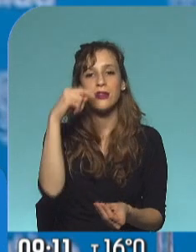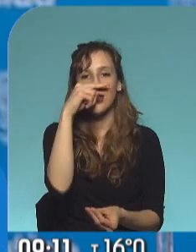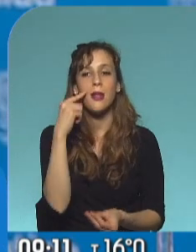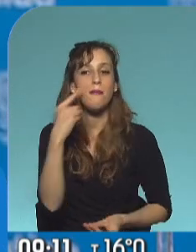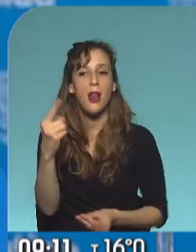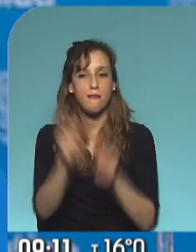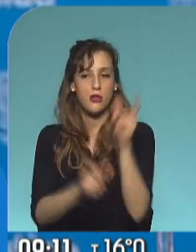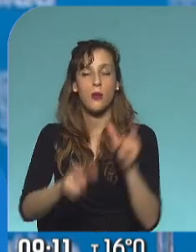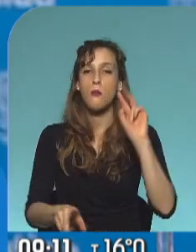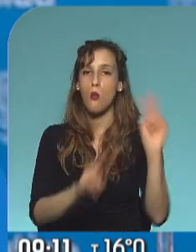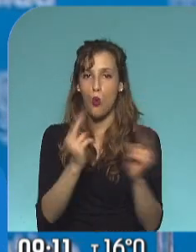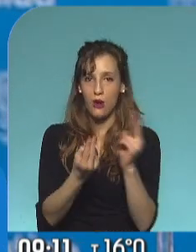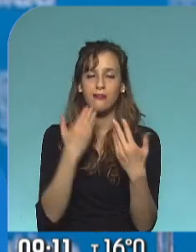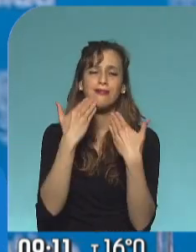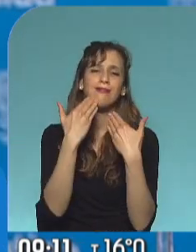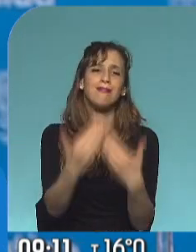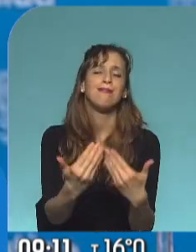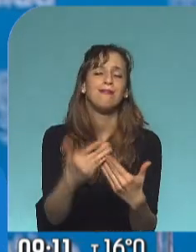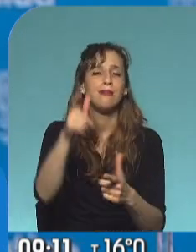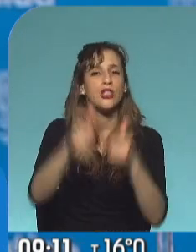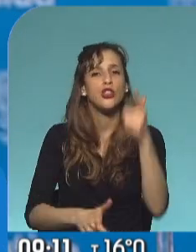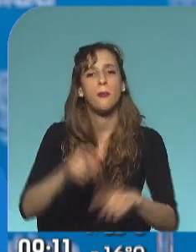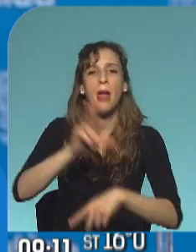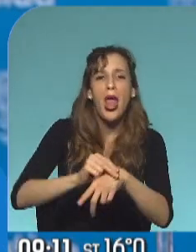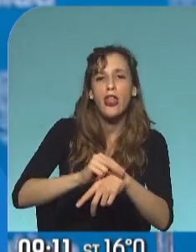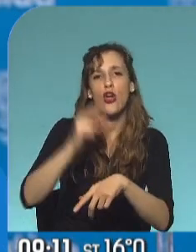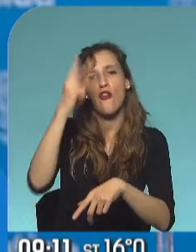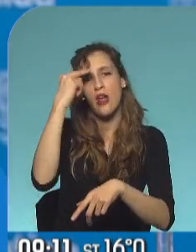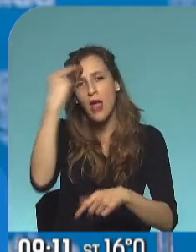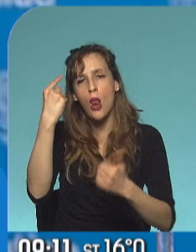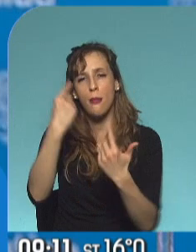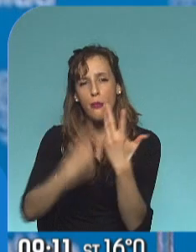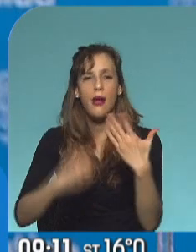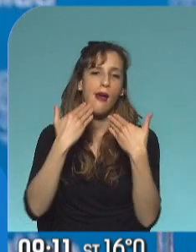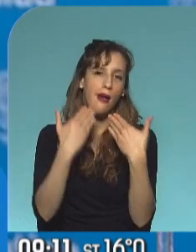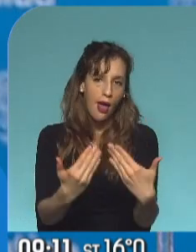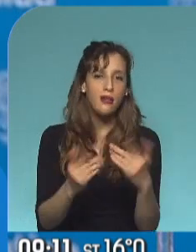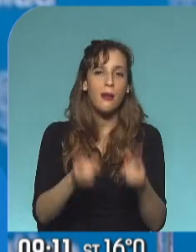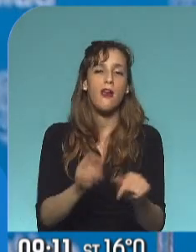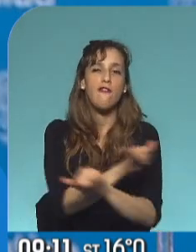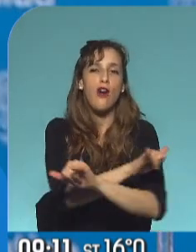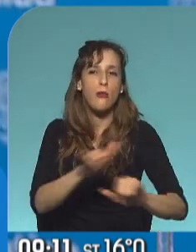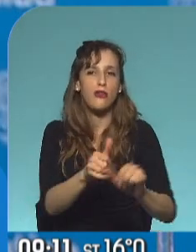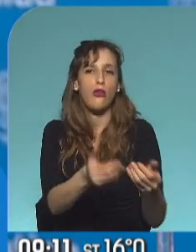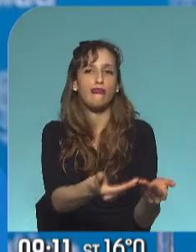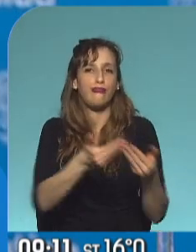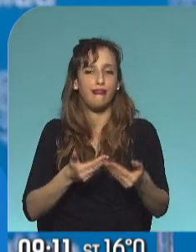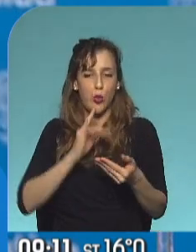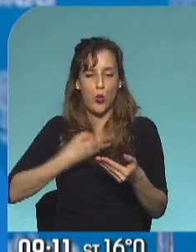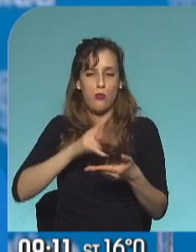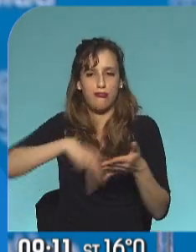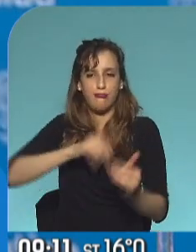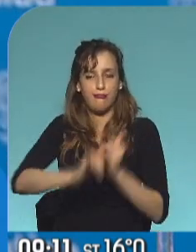fallecidas agradecemos a los trabajadores de la salud por la atención brindada a los pacientes y la información brindada a través del sistema nacional